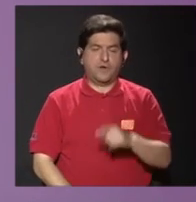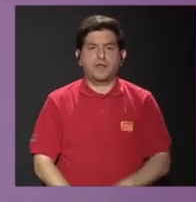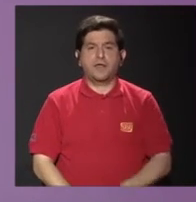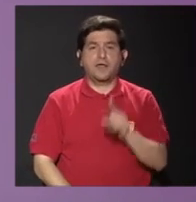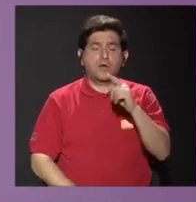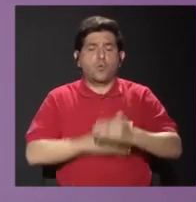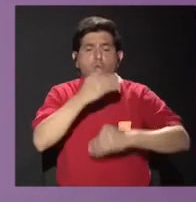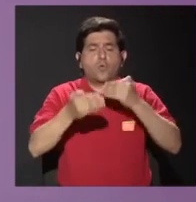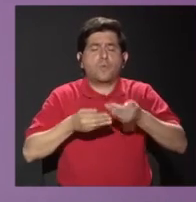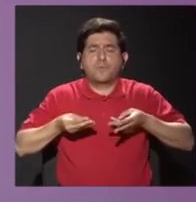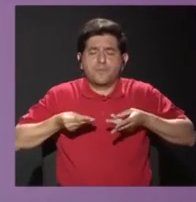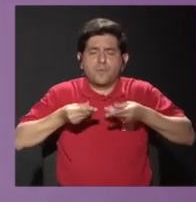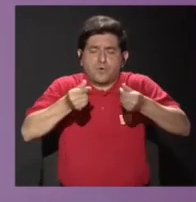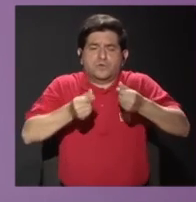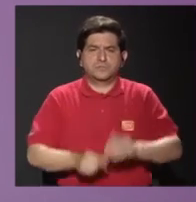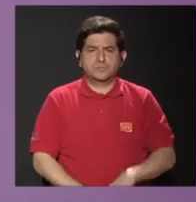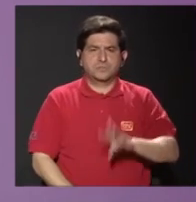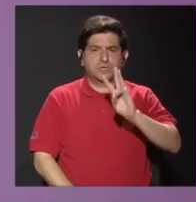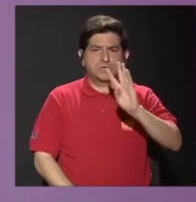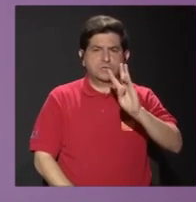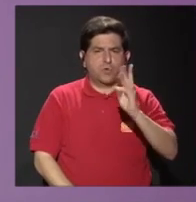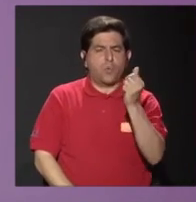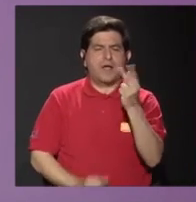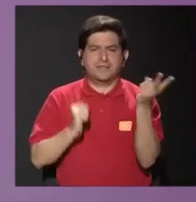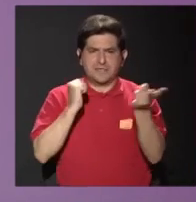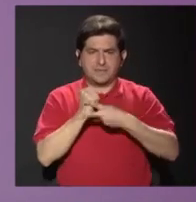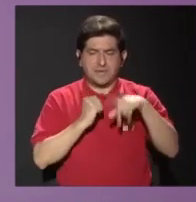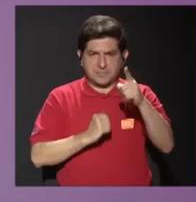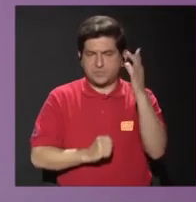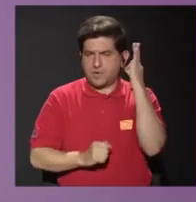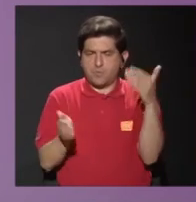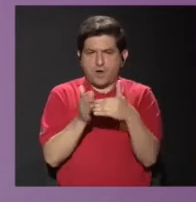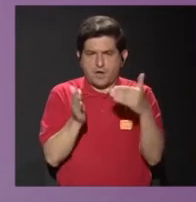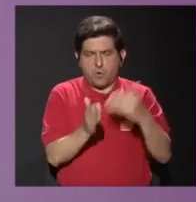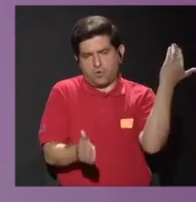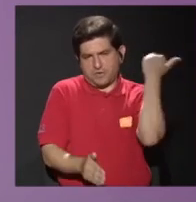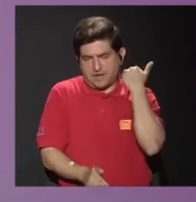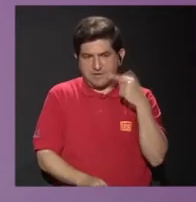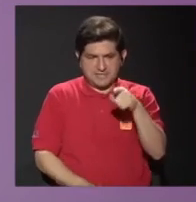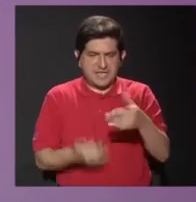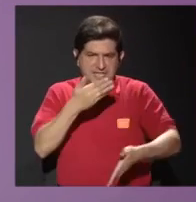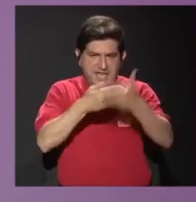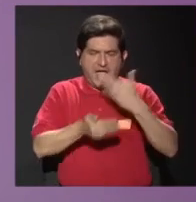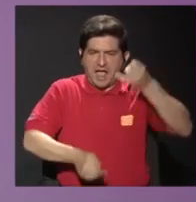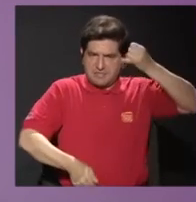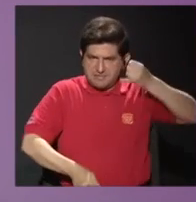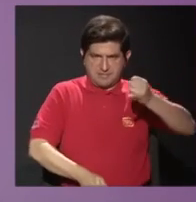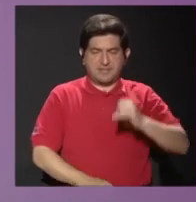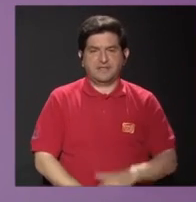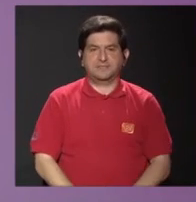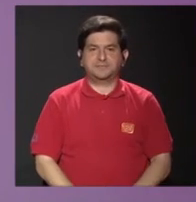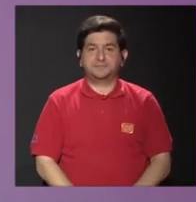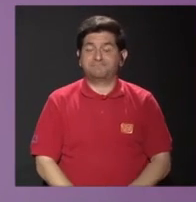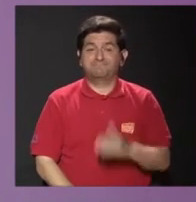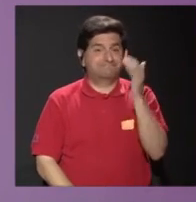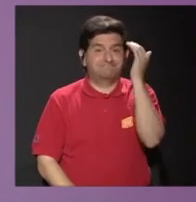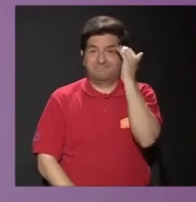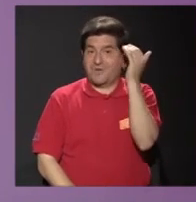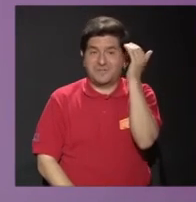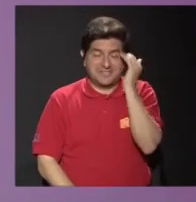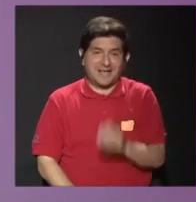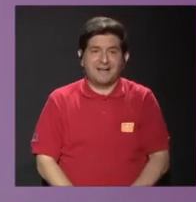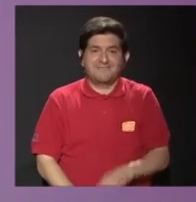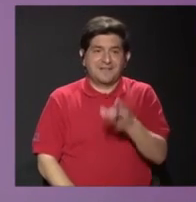un flujograma de cuántas veces era revictimizada una mujer que había vivido una violación no tienen una idea la